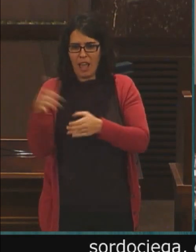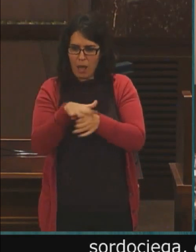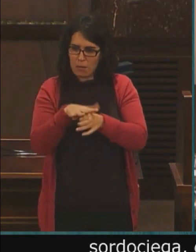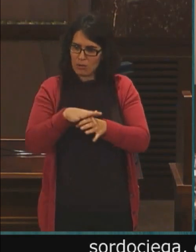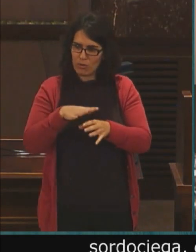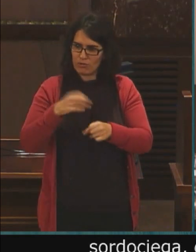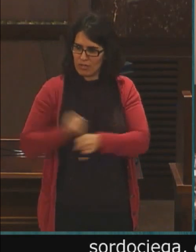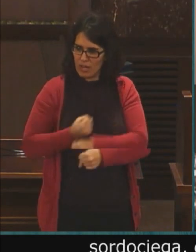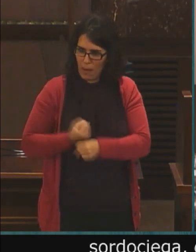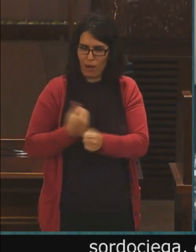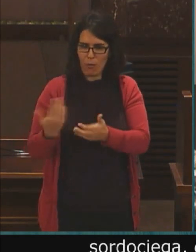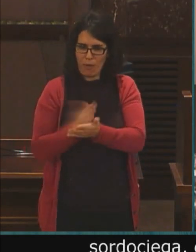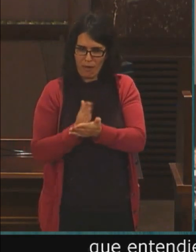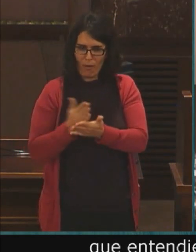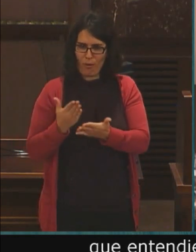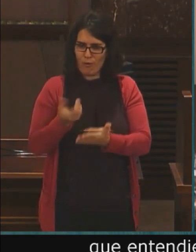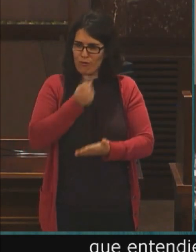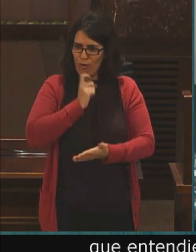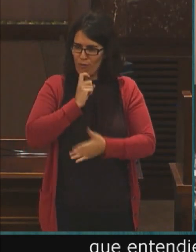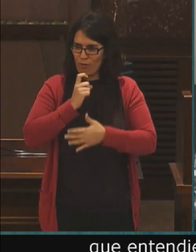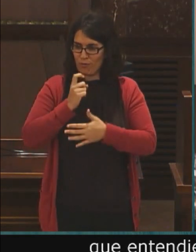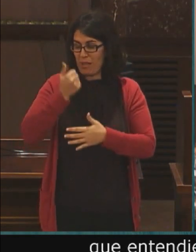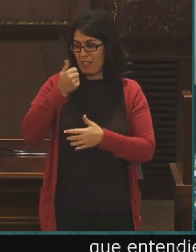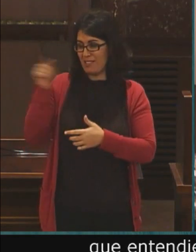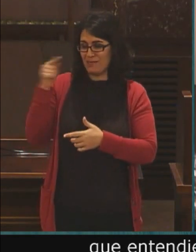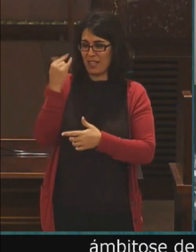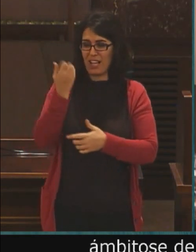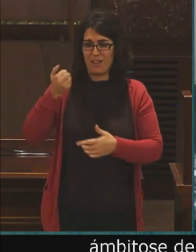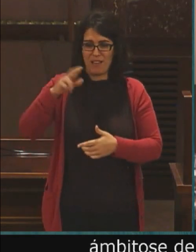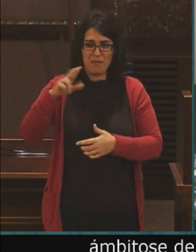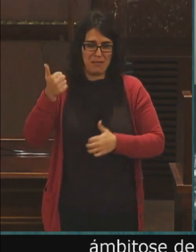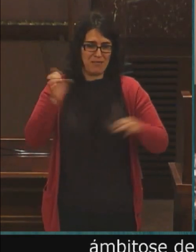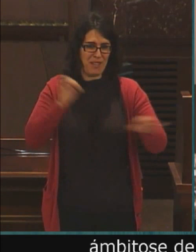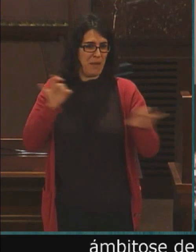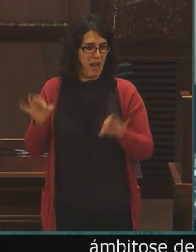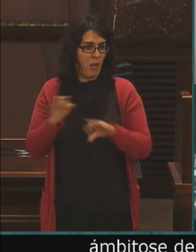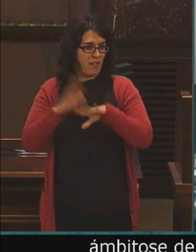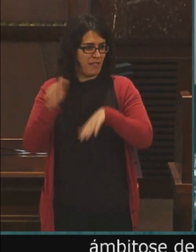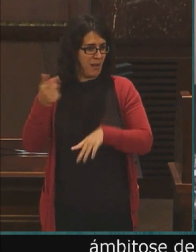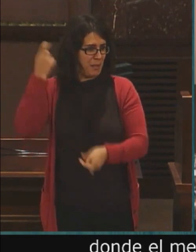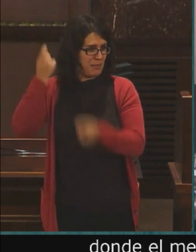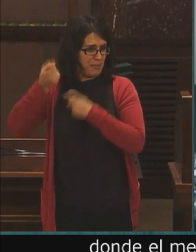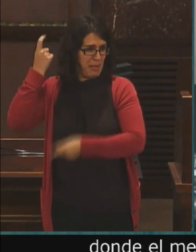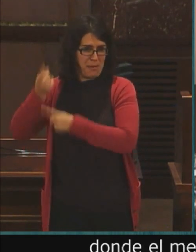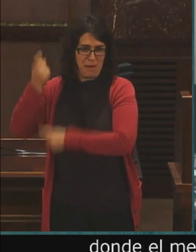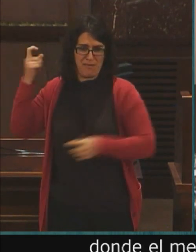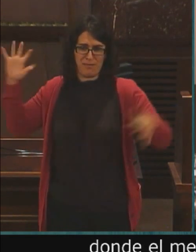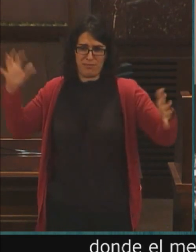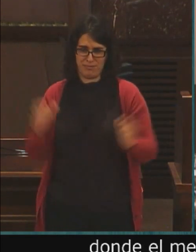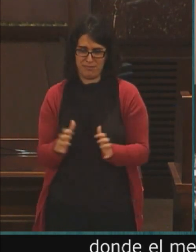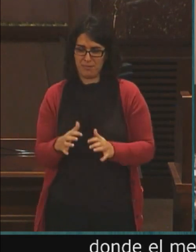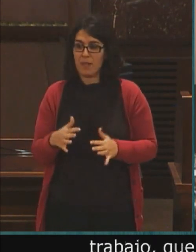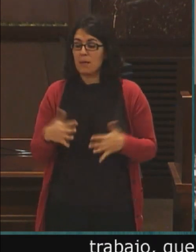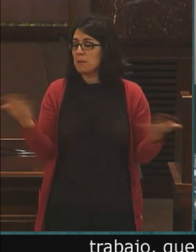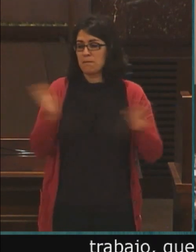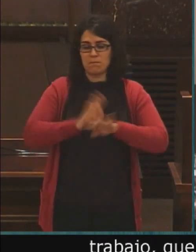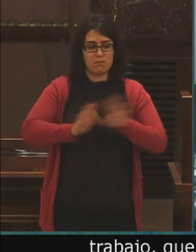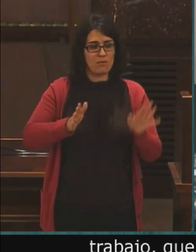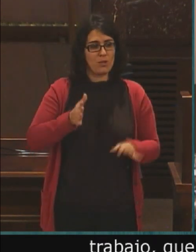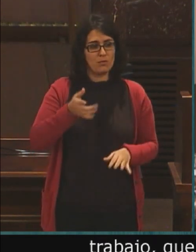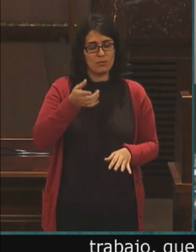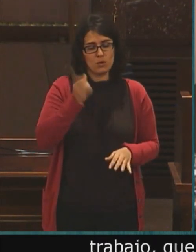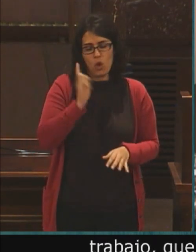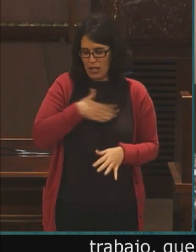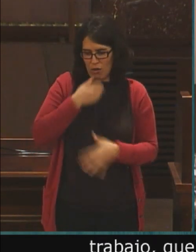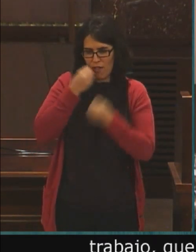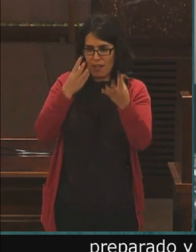los lugares donde el mediador desarrollaba su trabajo, que es lo que Javier tenía preparado y que ha tenido también que recortar bastante. Simplemente decir que el